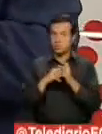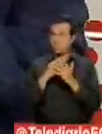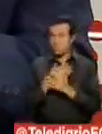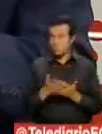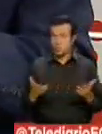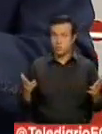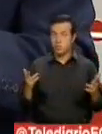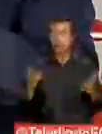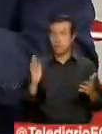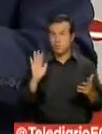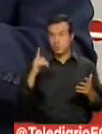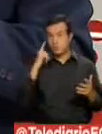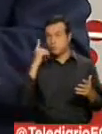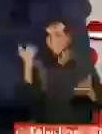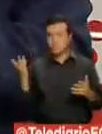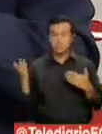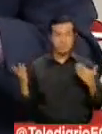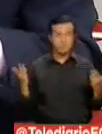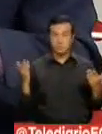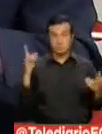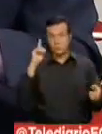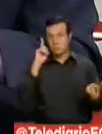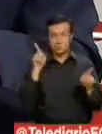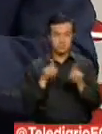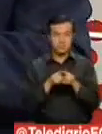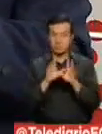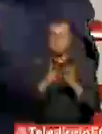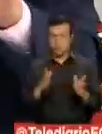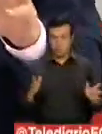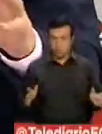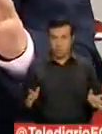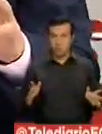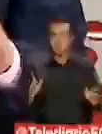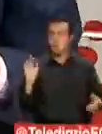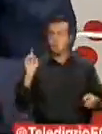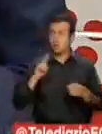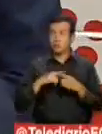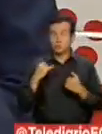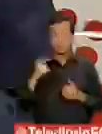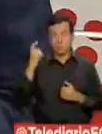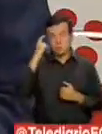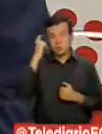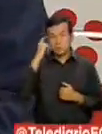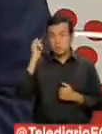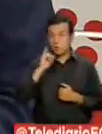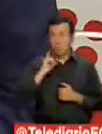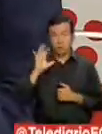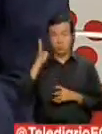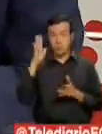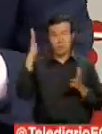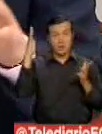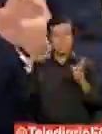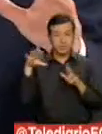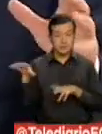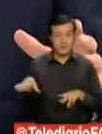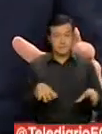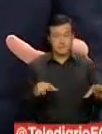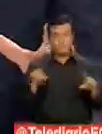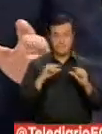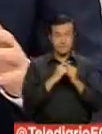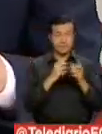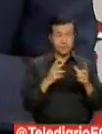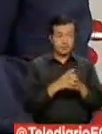que hay un comportamiento que demuestra que no hay coincidencias, o al menos no hay ideas compartidas de acción entre el